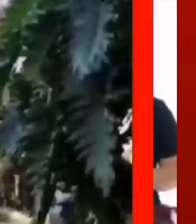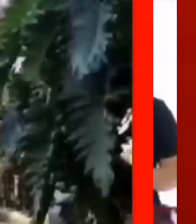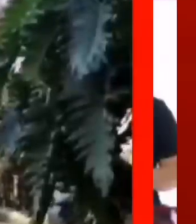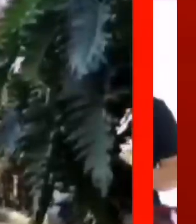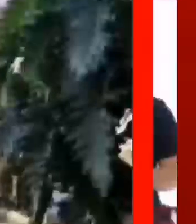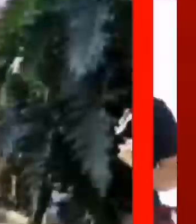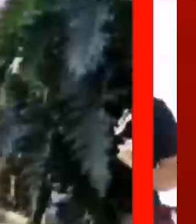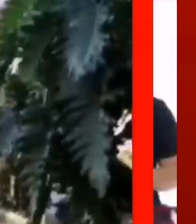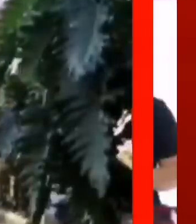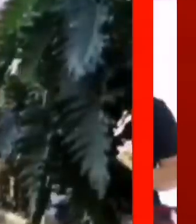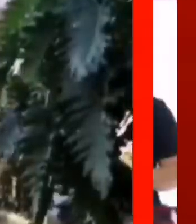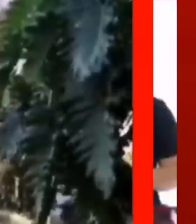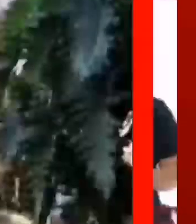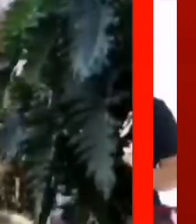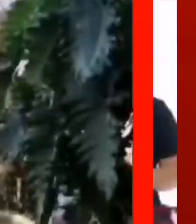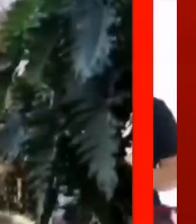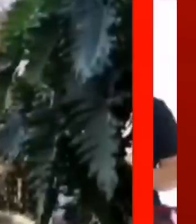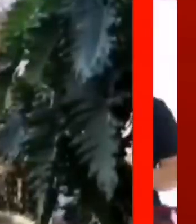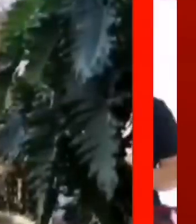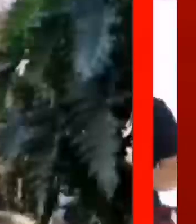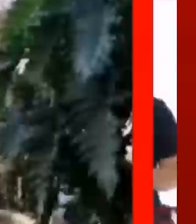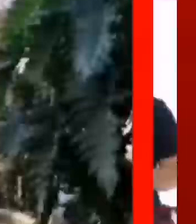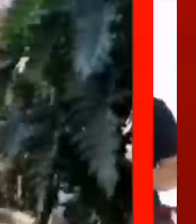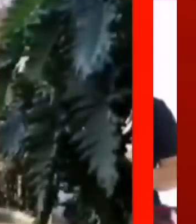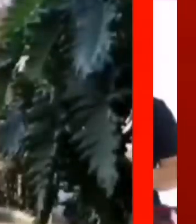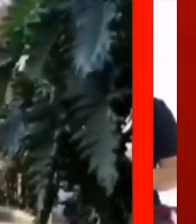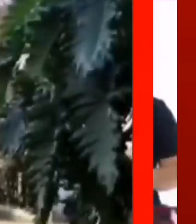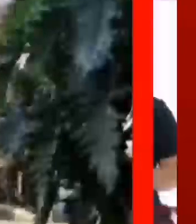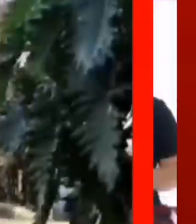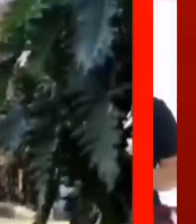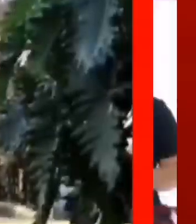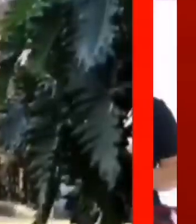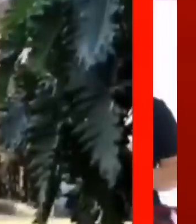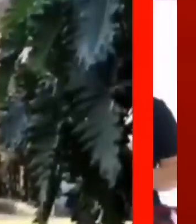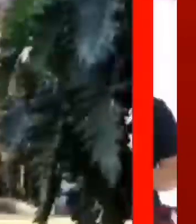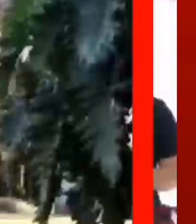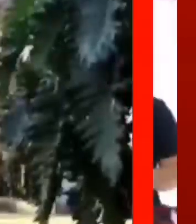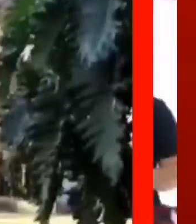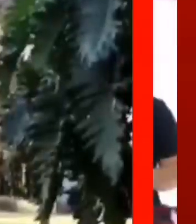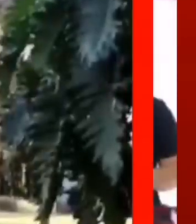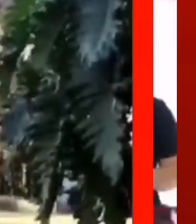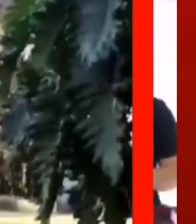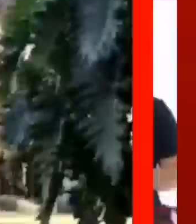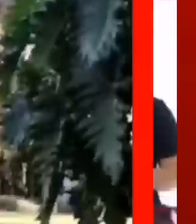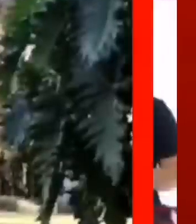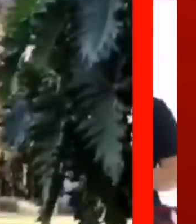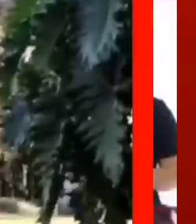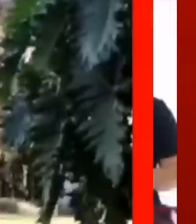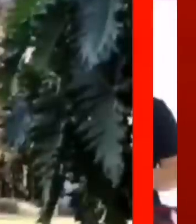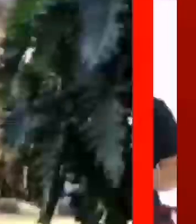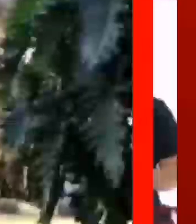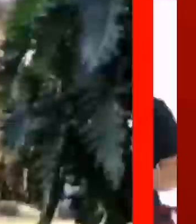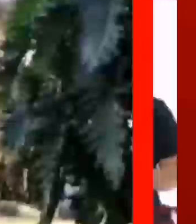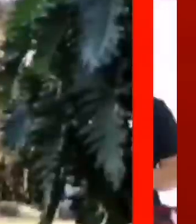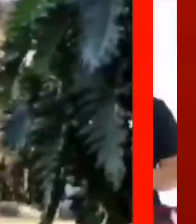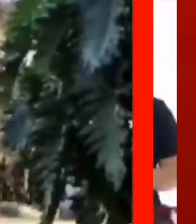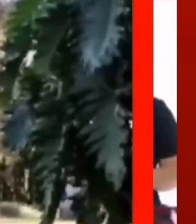gobierno. No me voy a subir al avión que compró Calderón para Peña